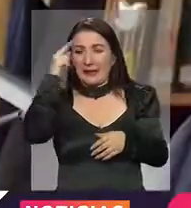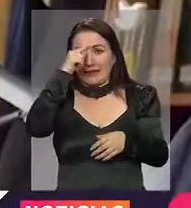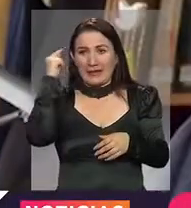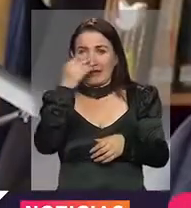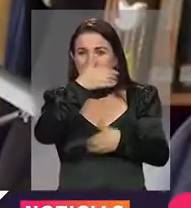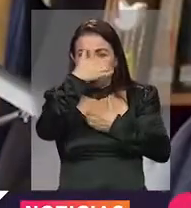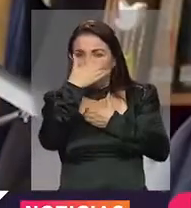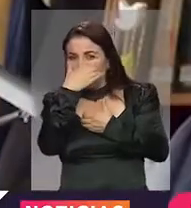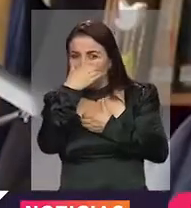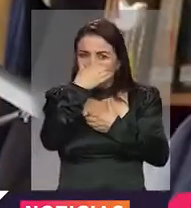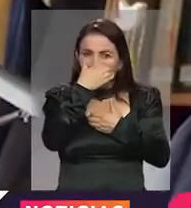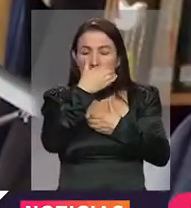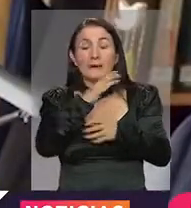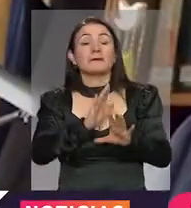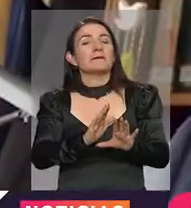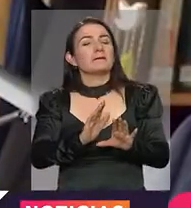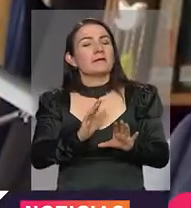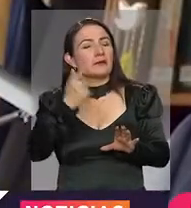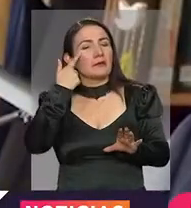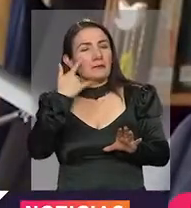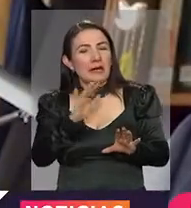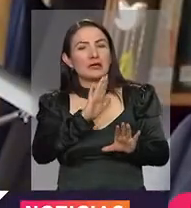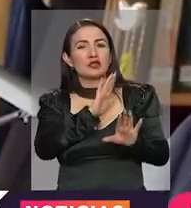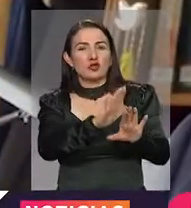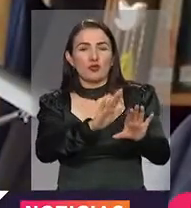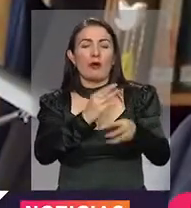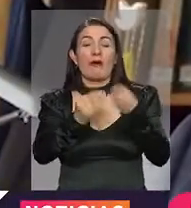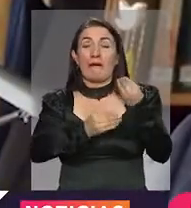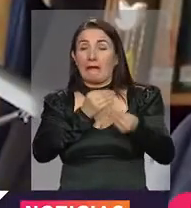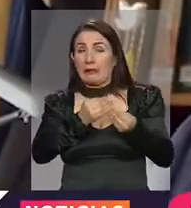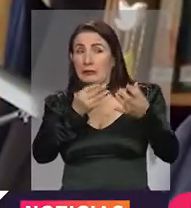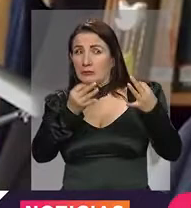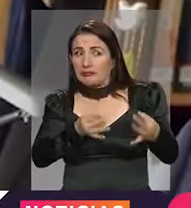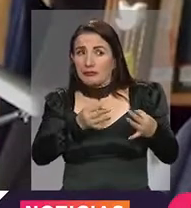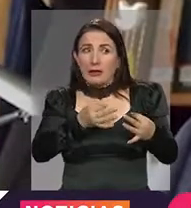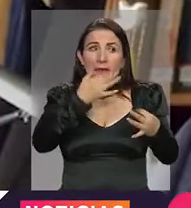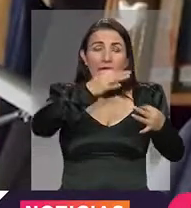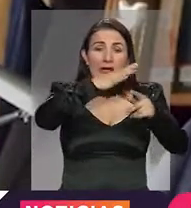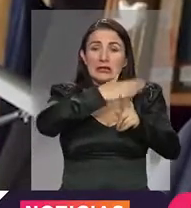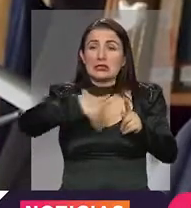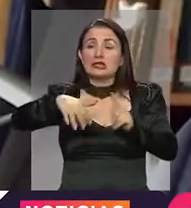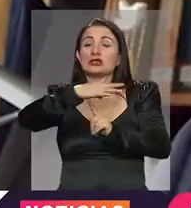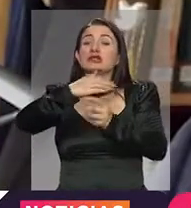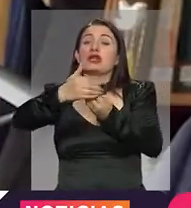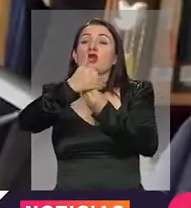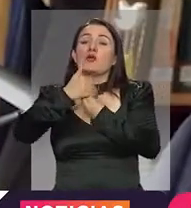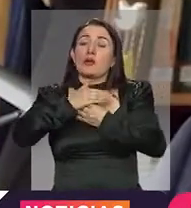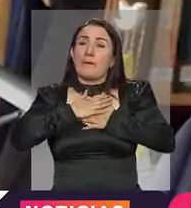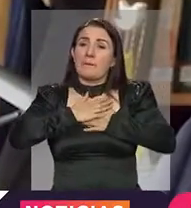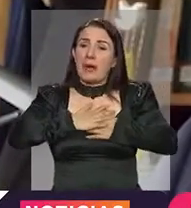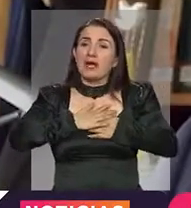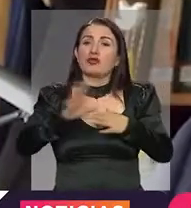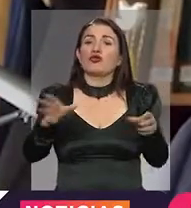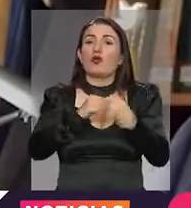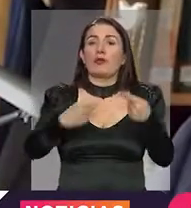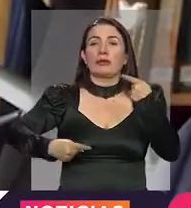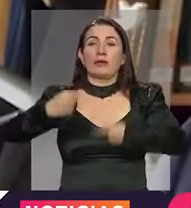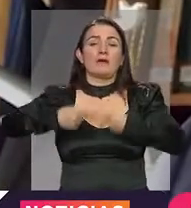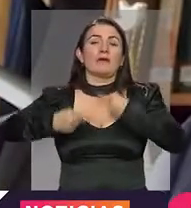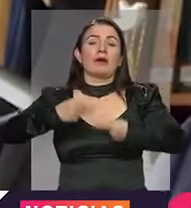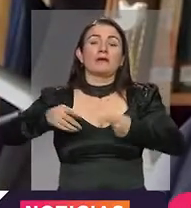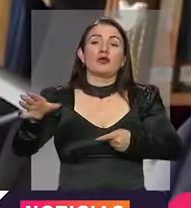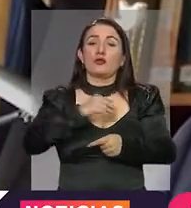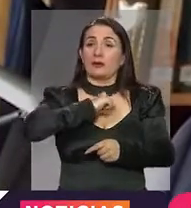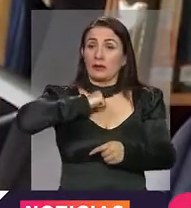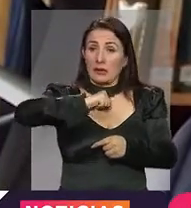ser terminantes, proactivos, para garantizar que exista un entorno de seguridad y serenidad en el debate que sobre